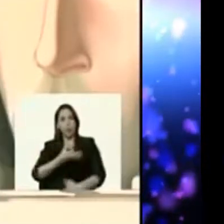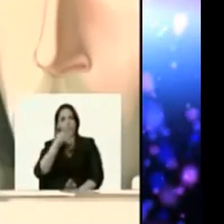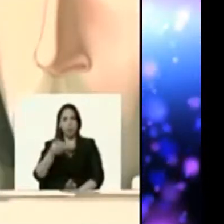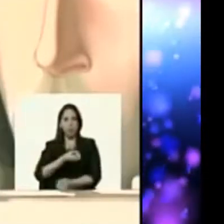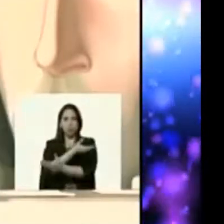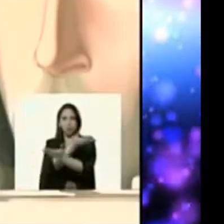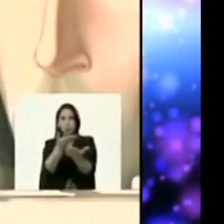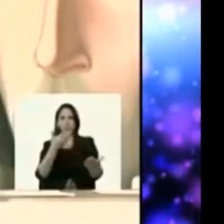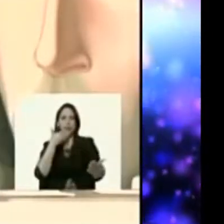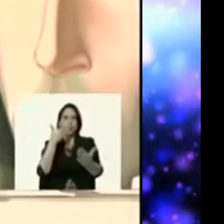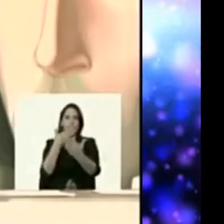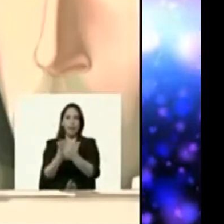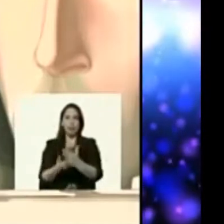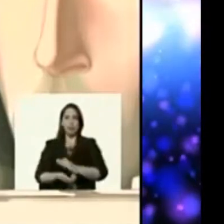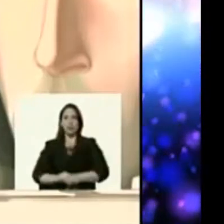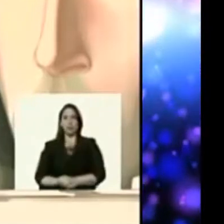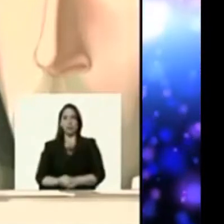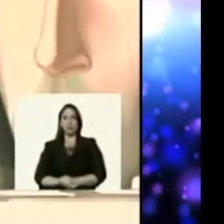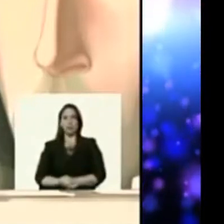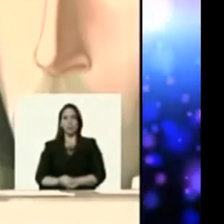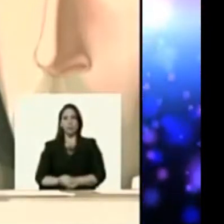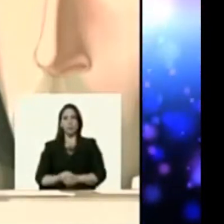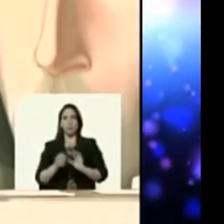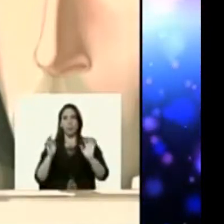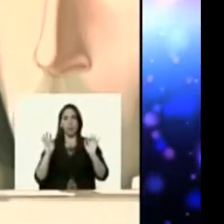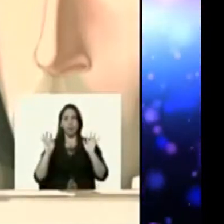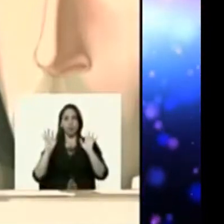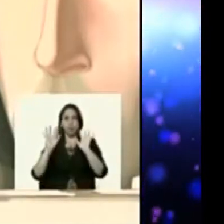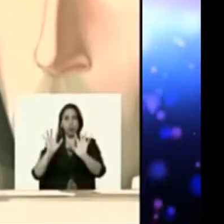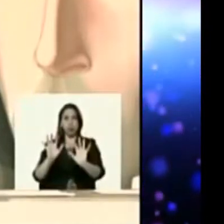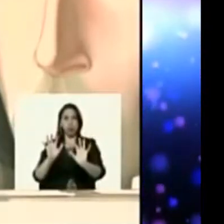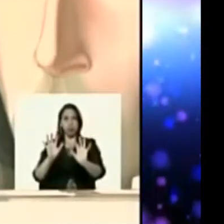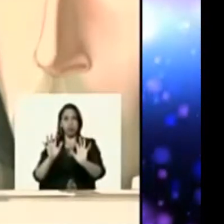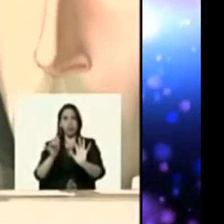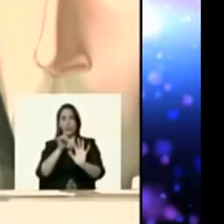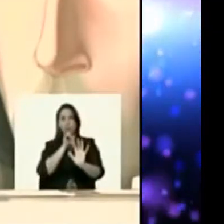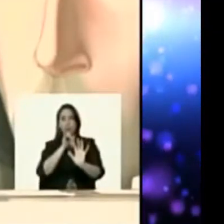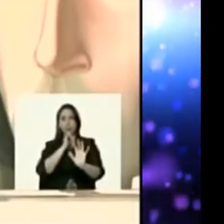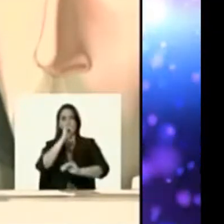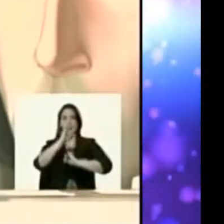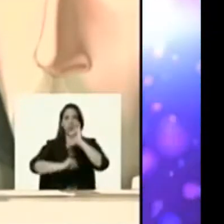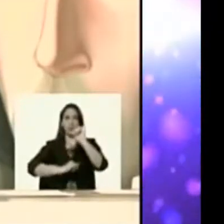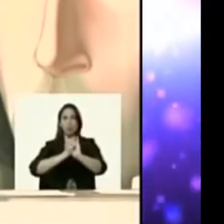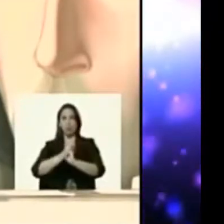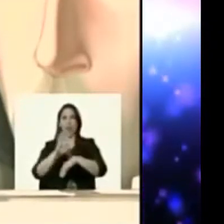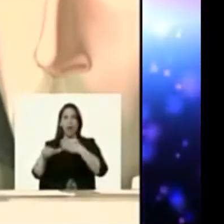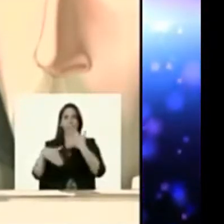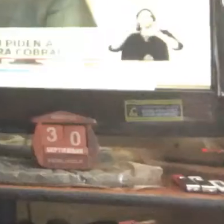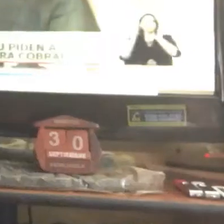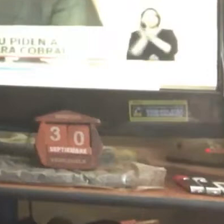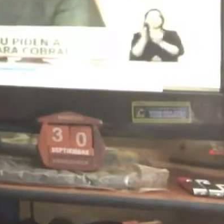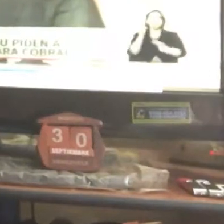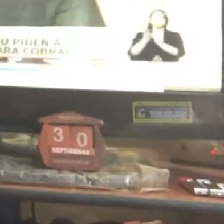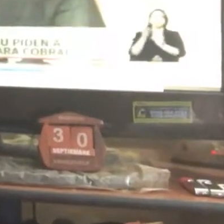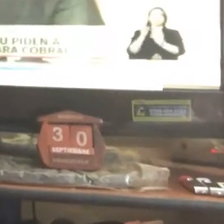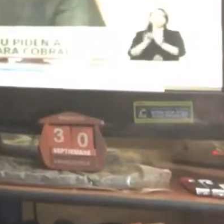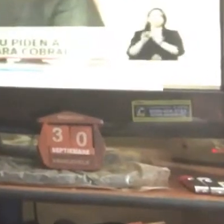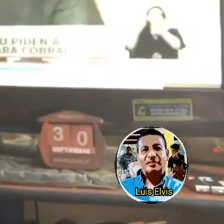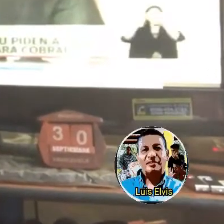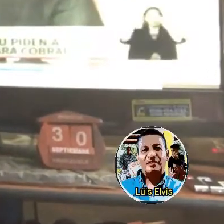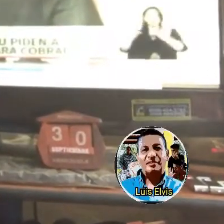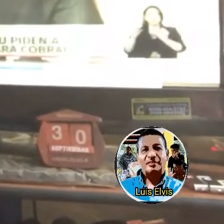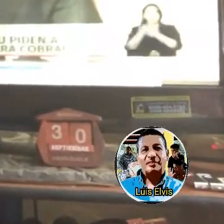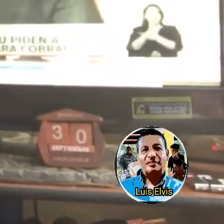todos. Muchas gracias por haber acudido a esta rueda de prensa internacional. Hasta la victoria siempre. Bueno, mi